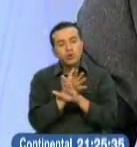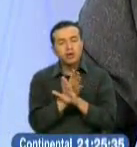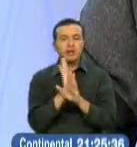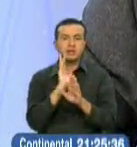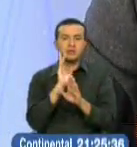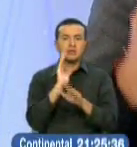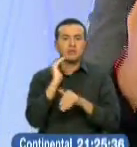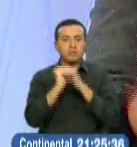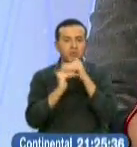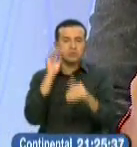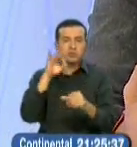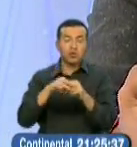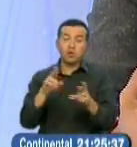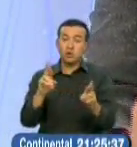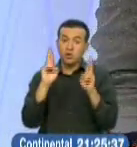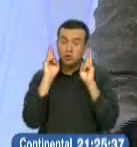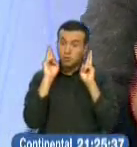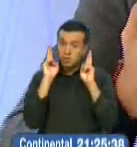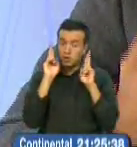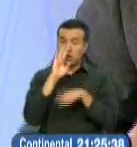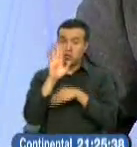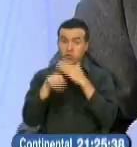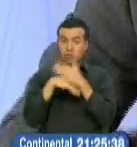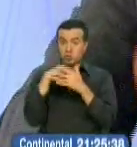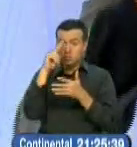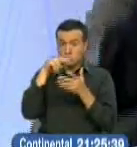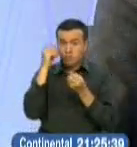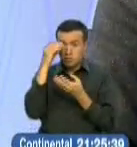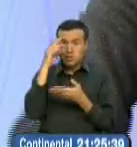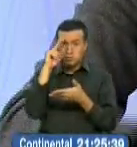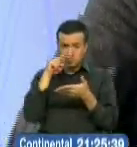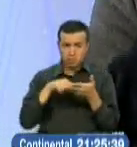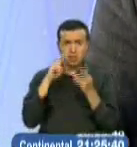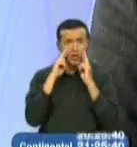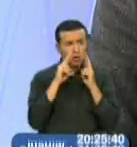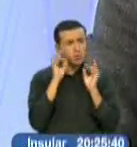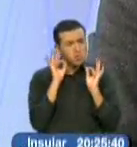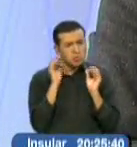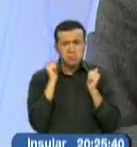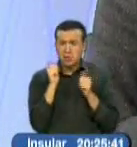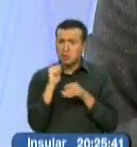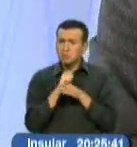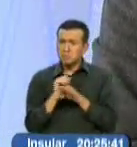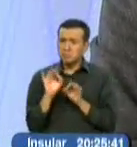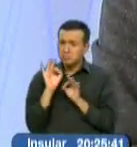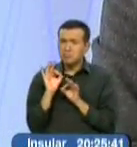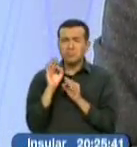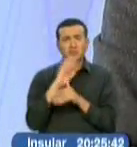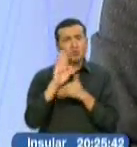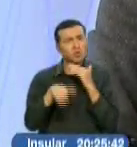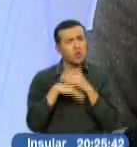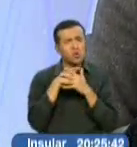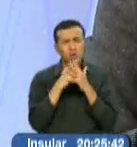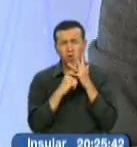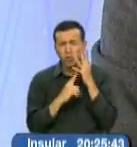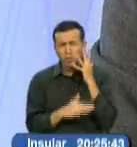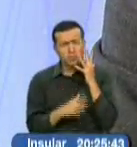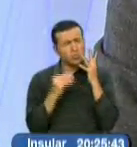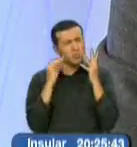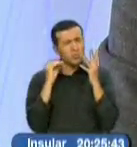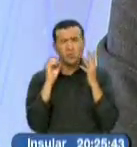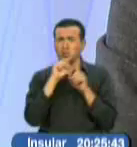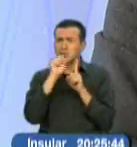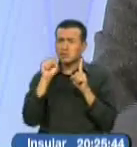proceso electoral, y ojalá podamos leer todo lo que dice el informe, el reconocimiento de buenas prácticas electorales, del gran sistema de escrutinio, de un